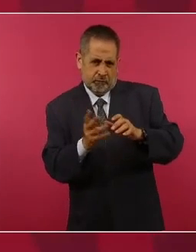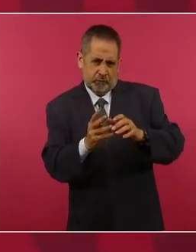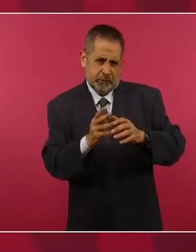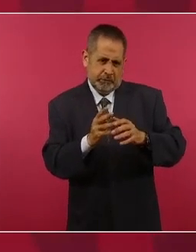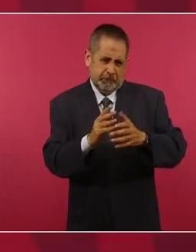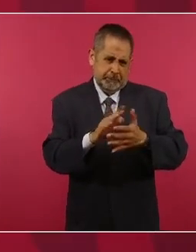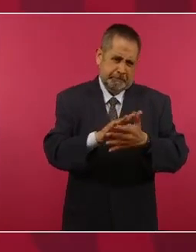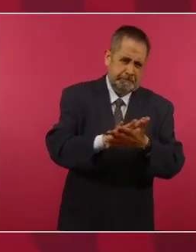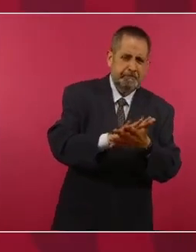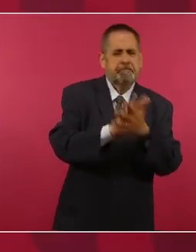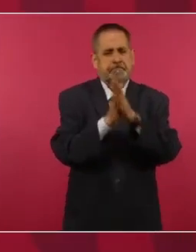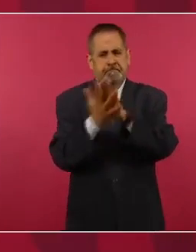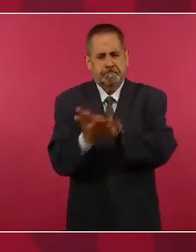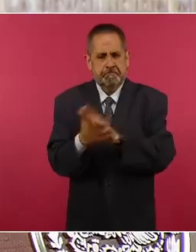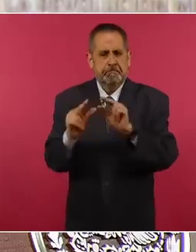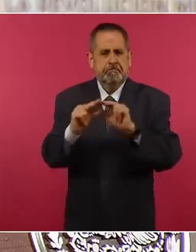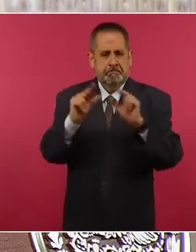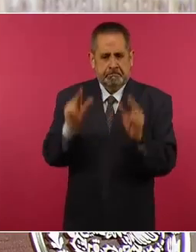para